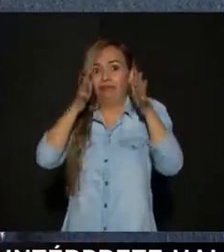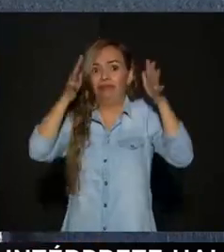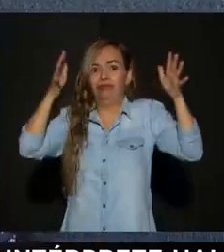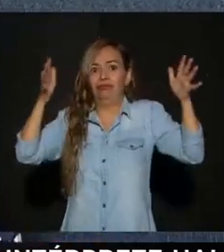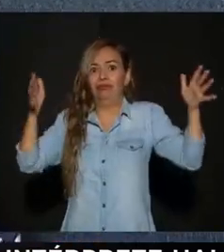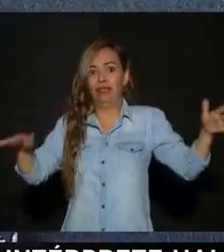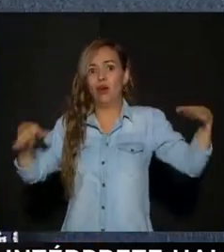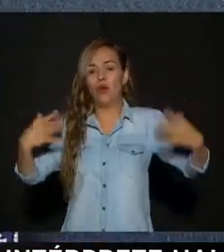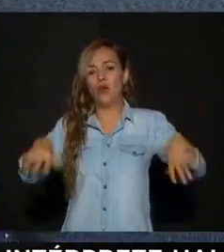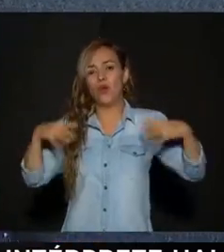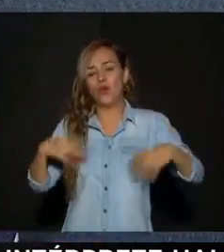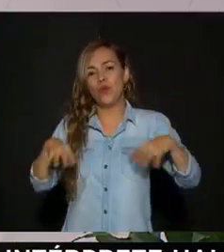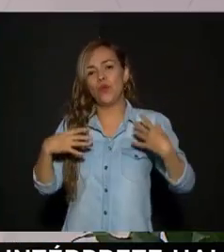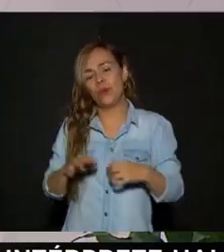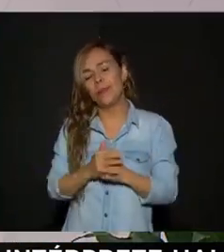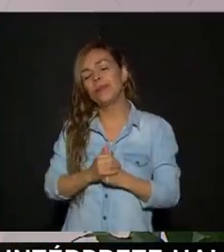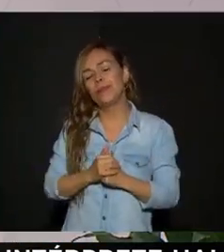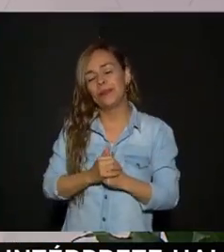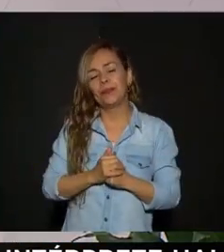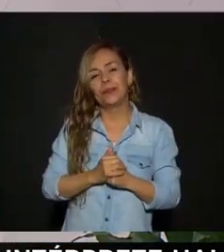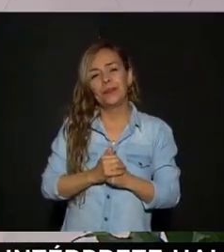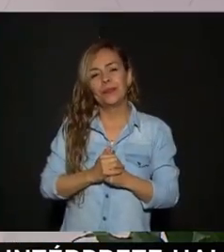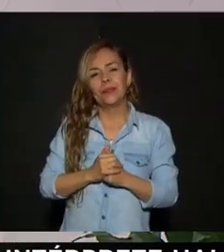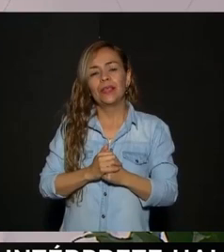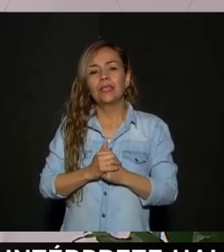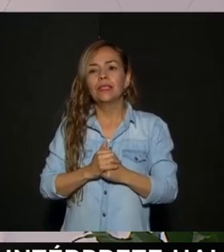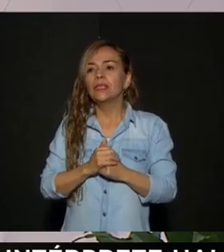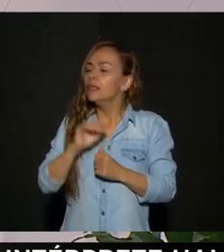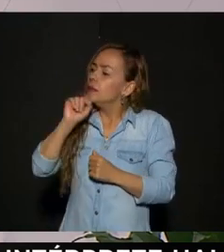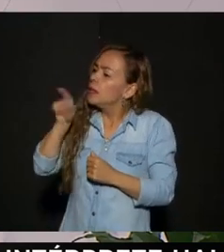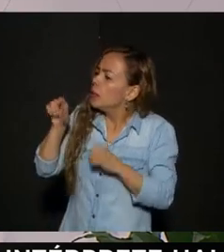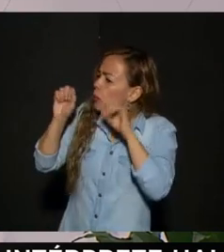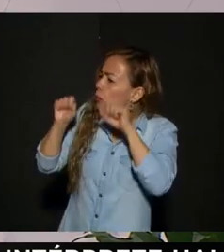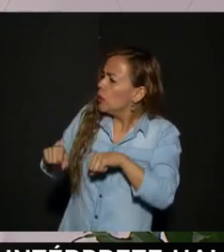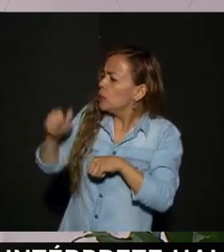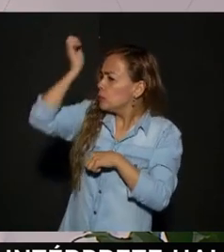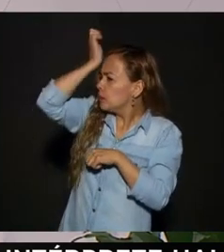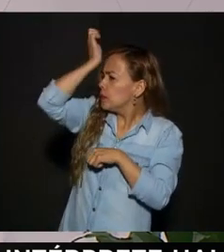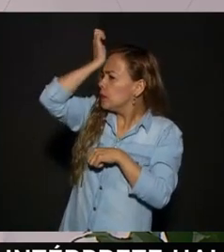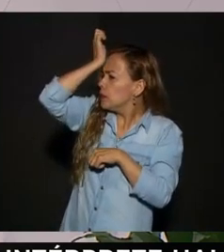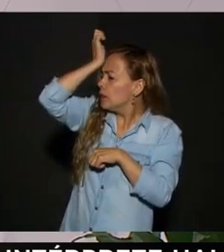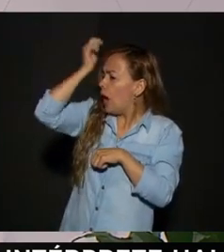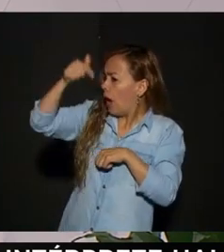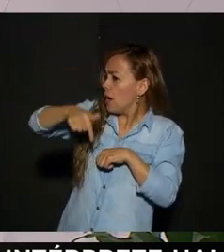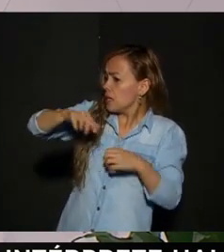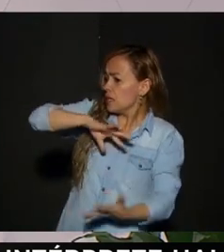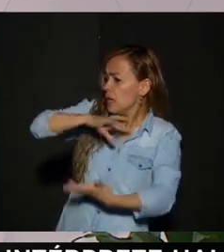espacio. Una roca gigante. Bueno, podemos encontrar asteroides cercanos a la Tierra.